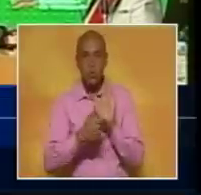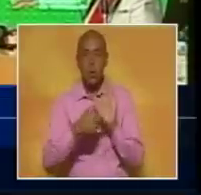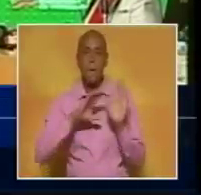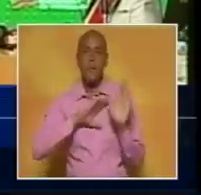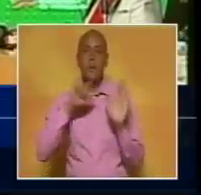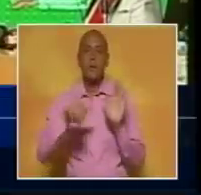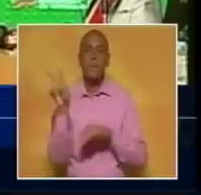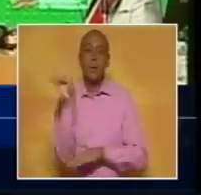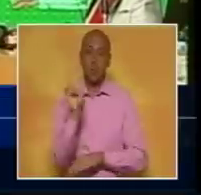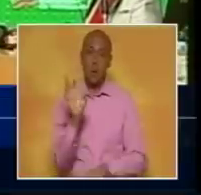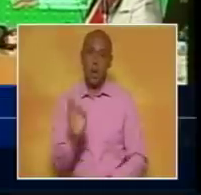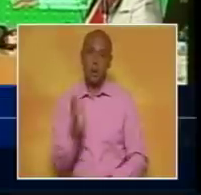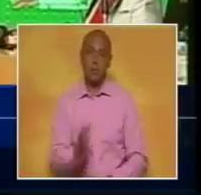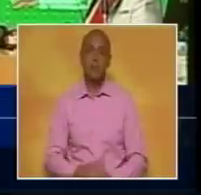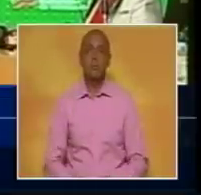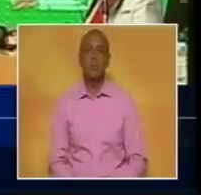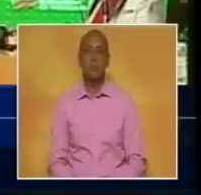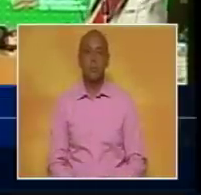territorio venezolano.